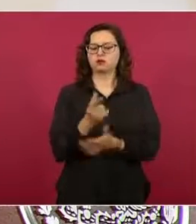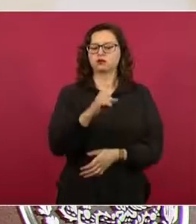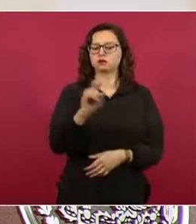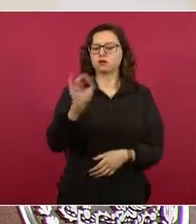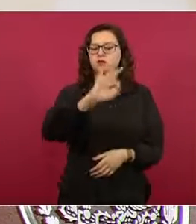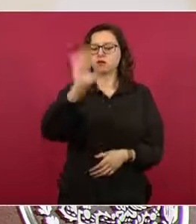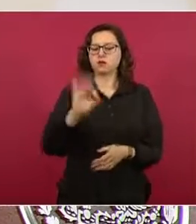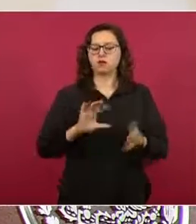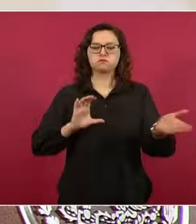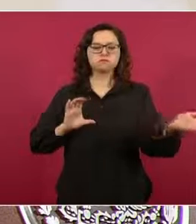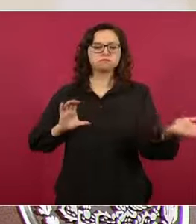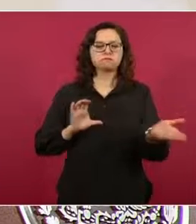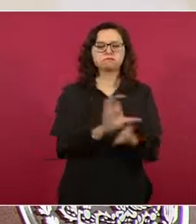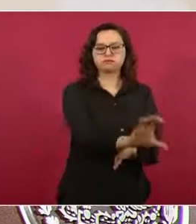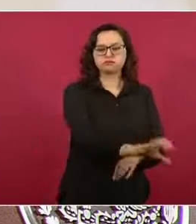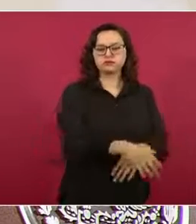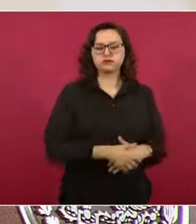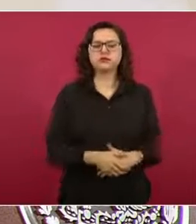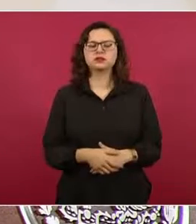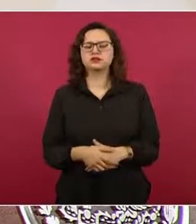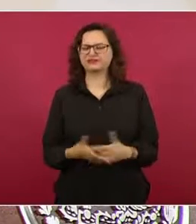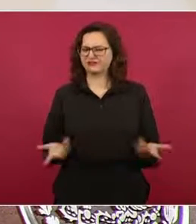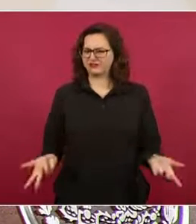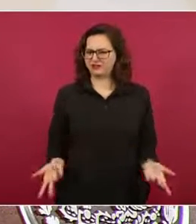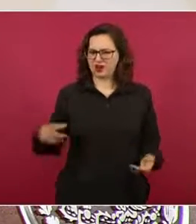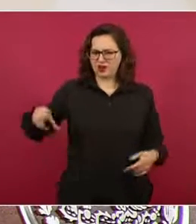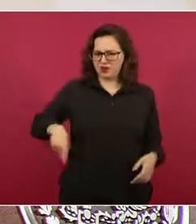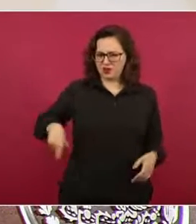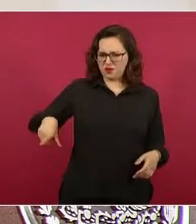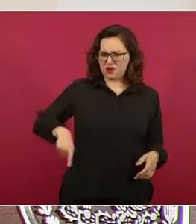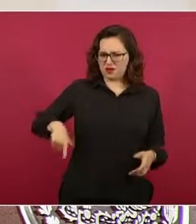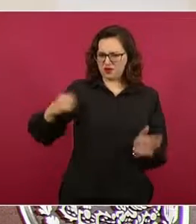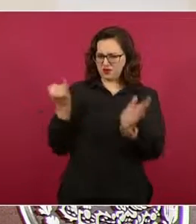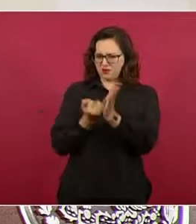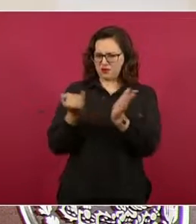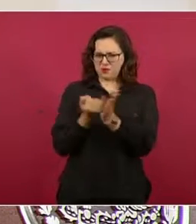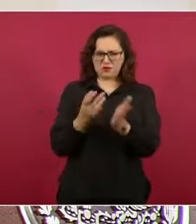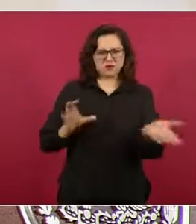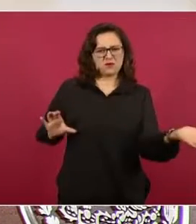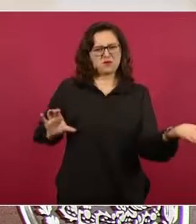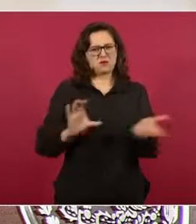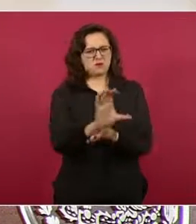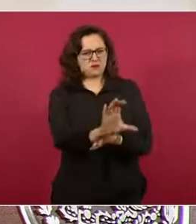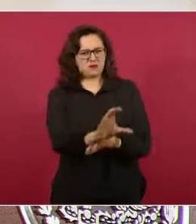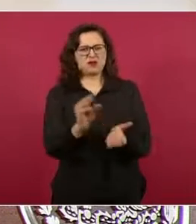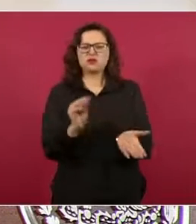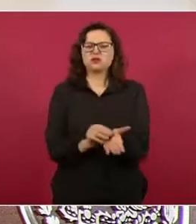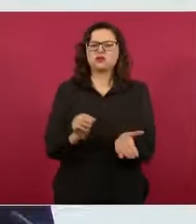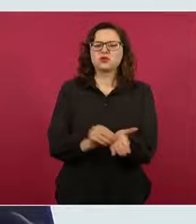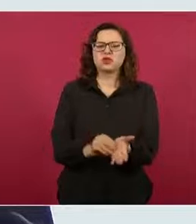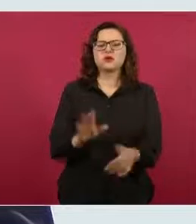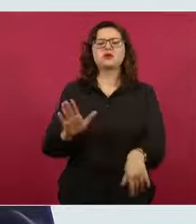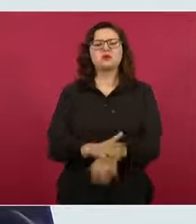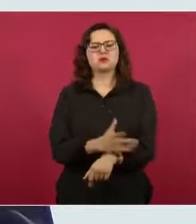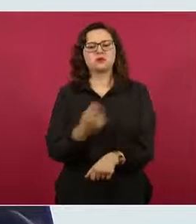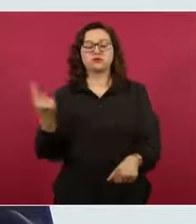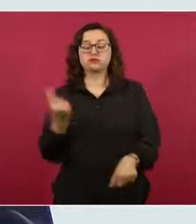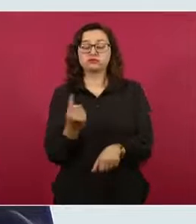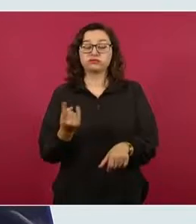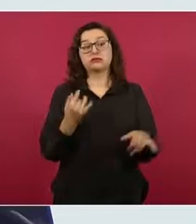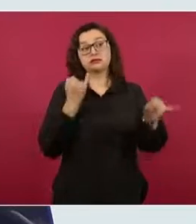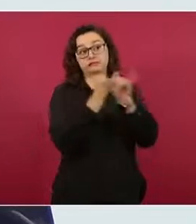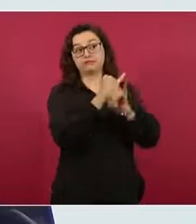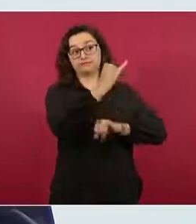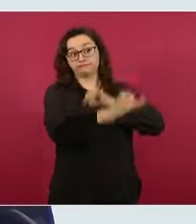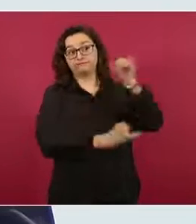el incentivo? Porque continúa un problema en el mercado internacional. Tenemos con corte el